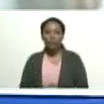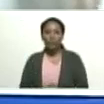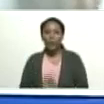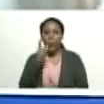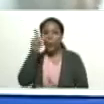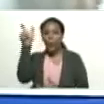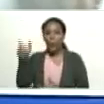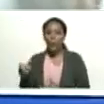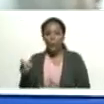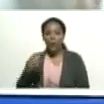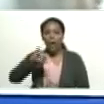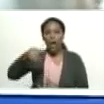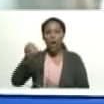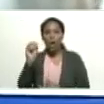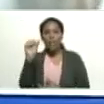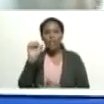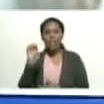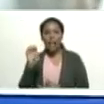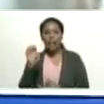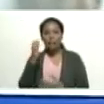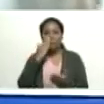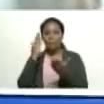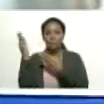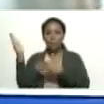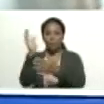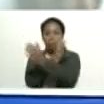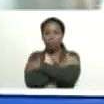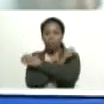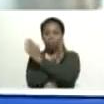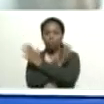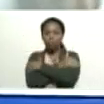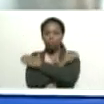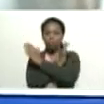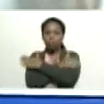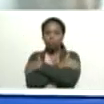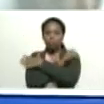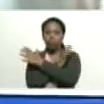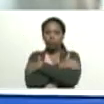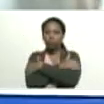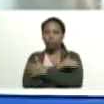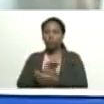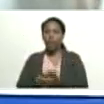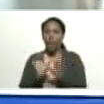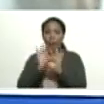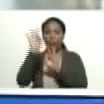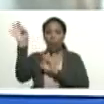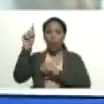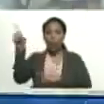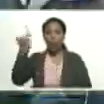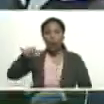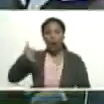Adrián Brendenbach. Felicitaciones allá en el Jarillo.